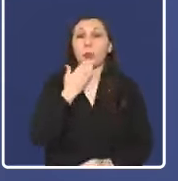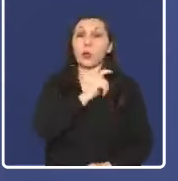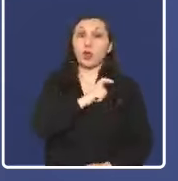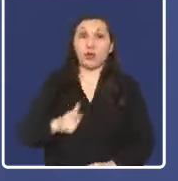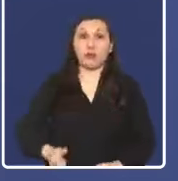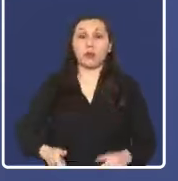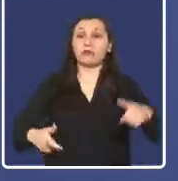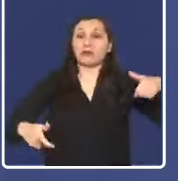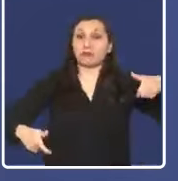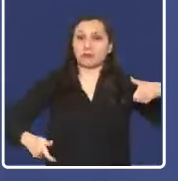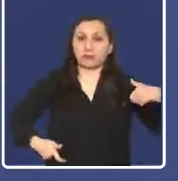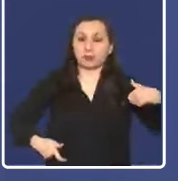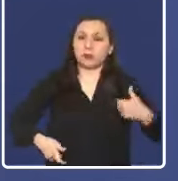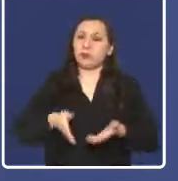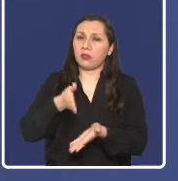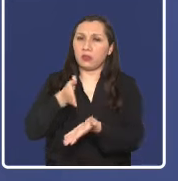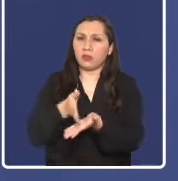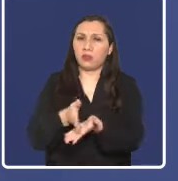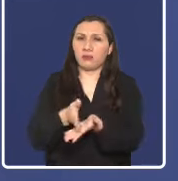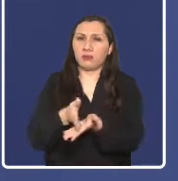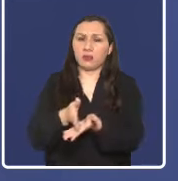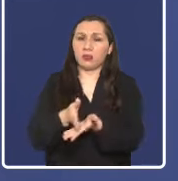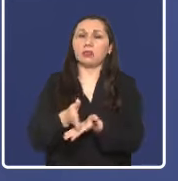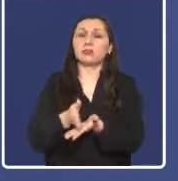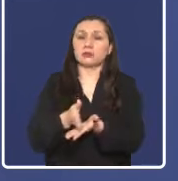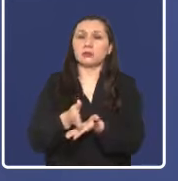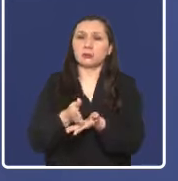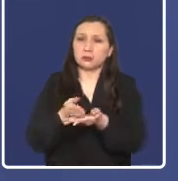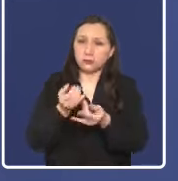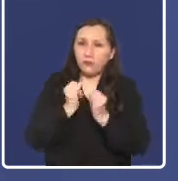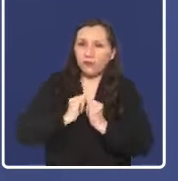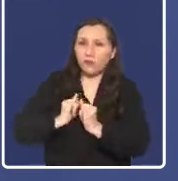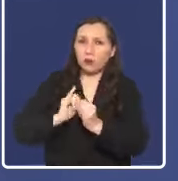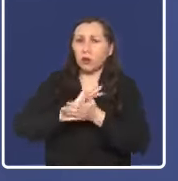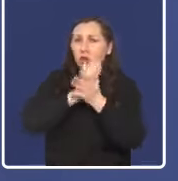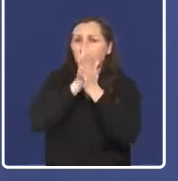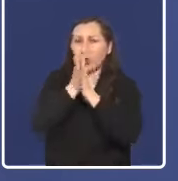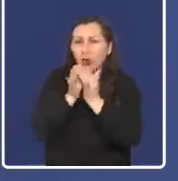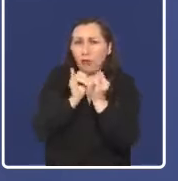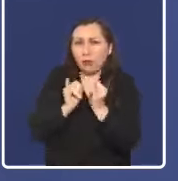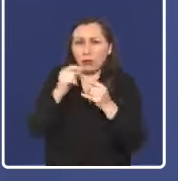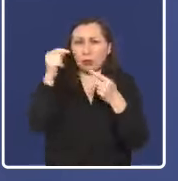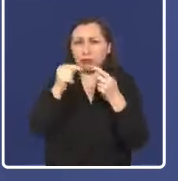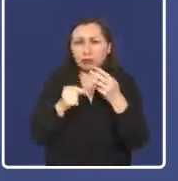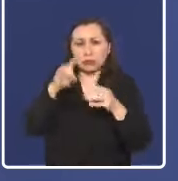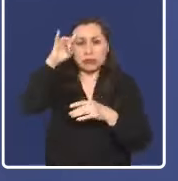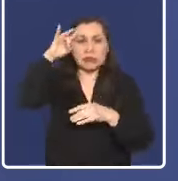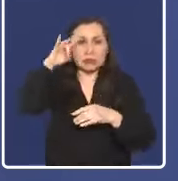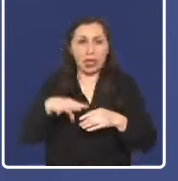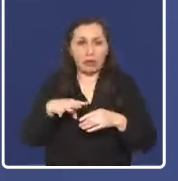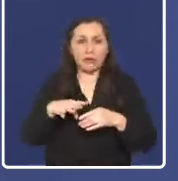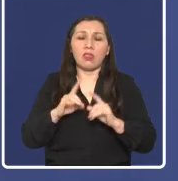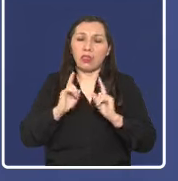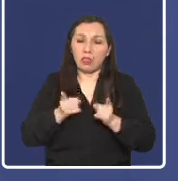que presido tiene el deber de dar cuenta de todos los detalles que están en su conocimiento.